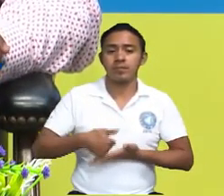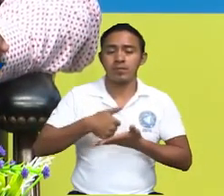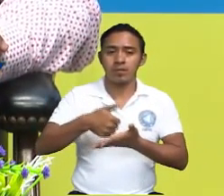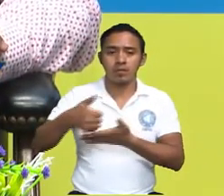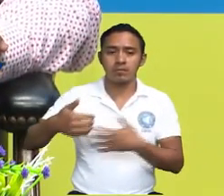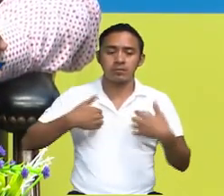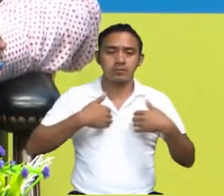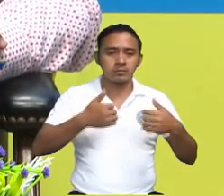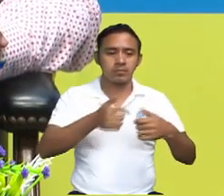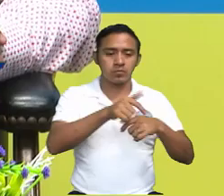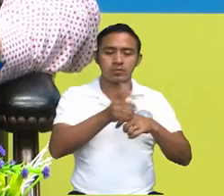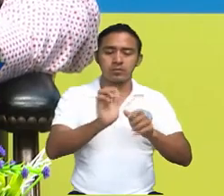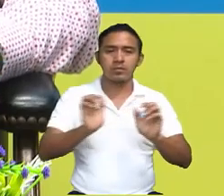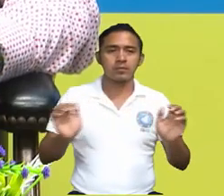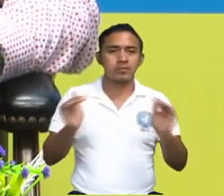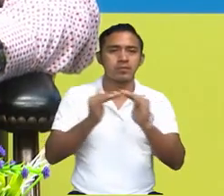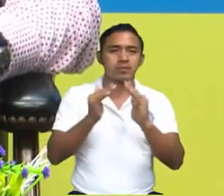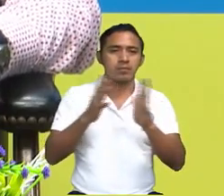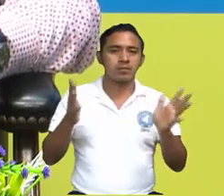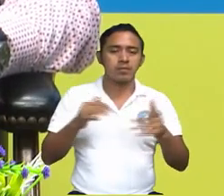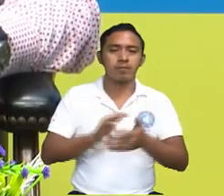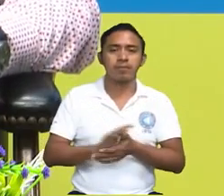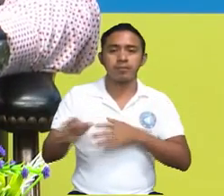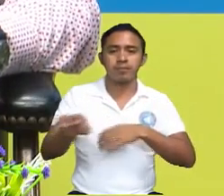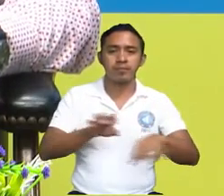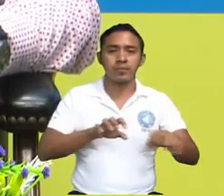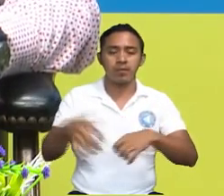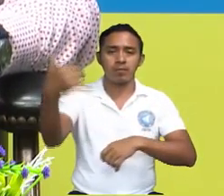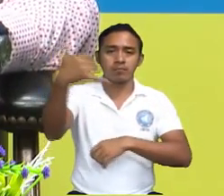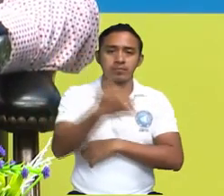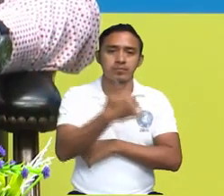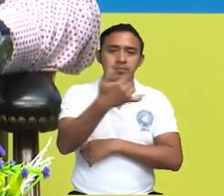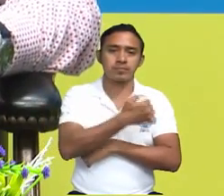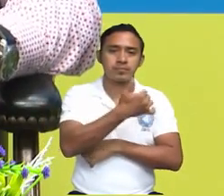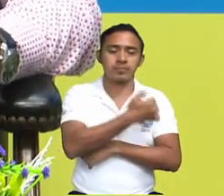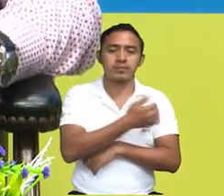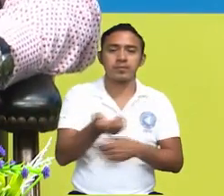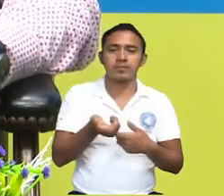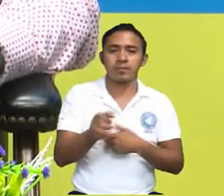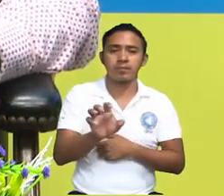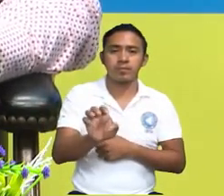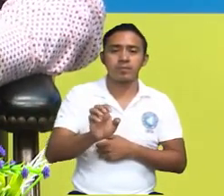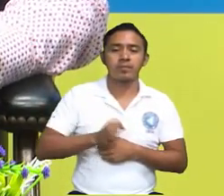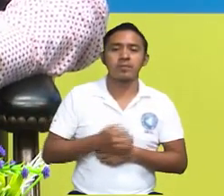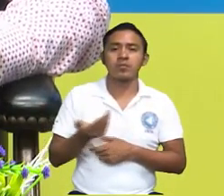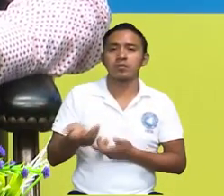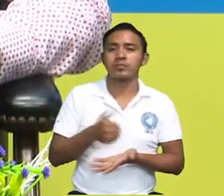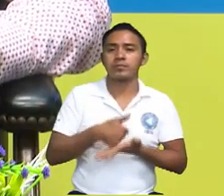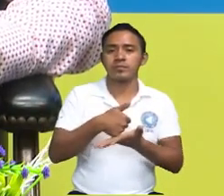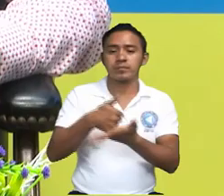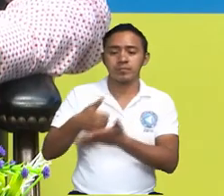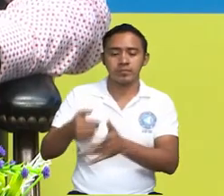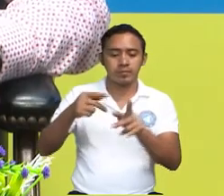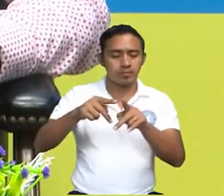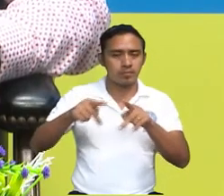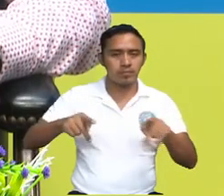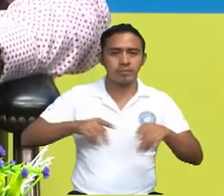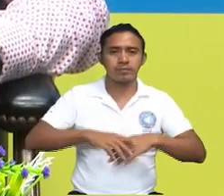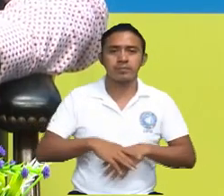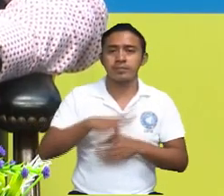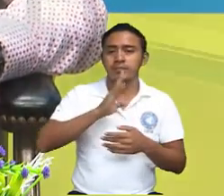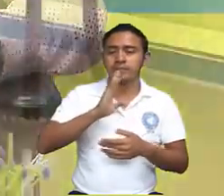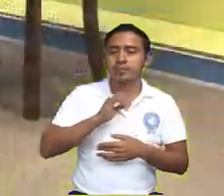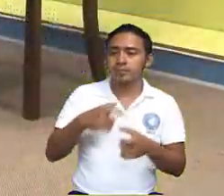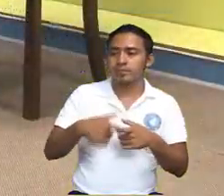salud de estos amigos del hogar. Jornada de vacunación canina y los beneficios para la población. Para ello